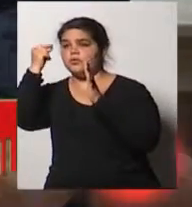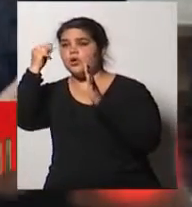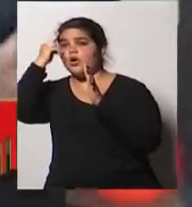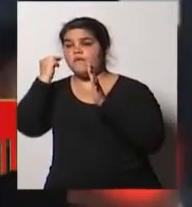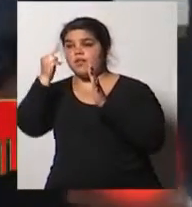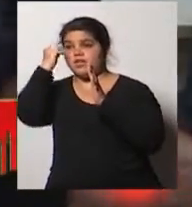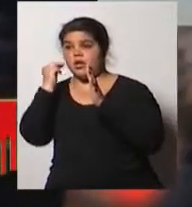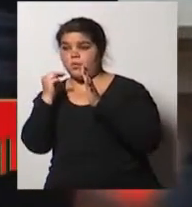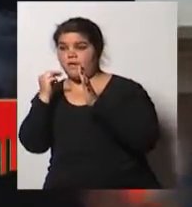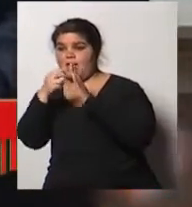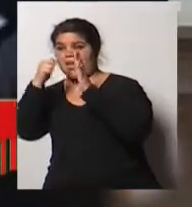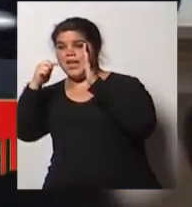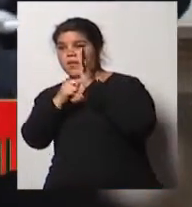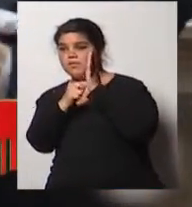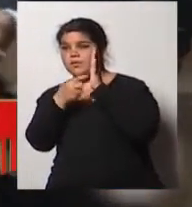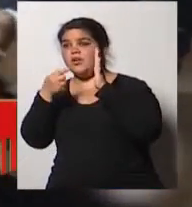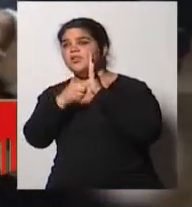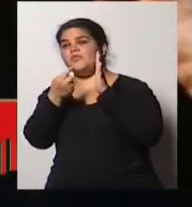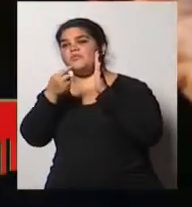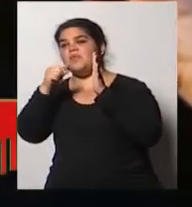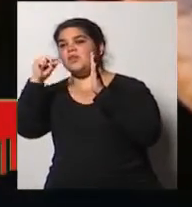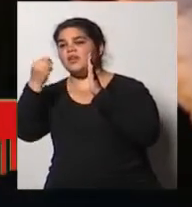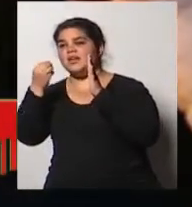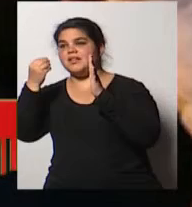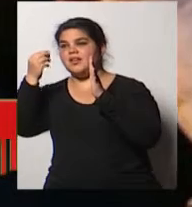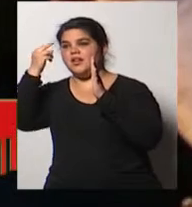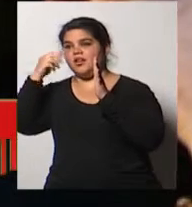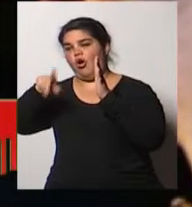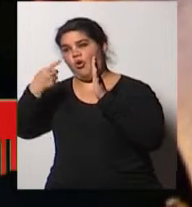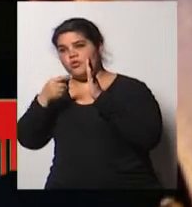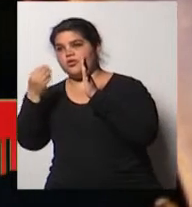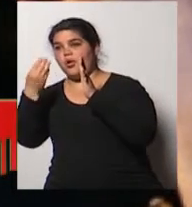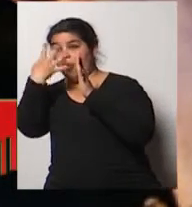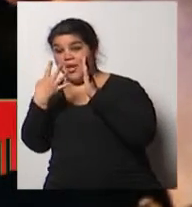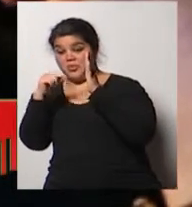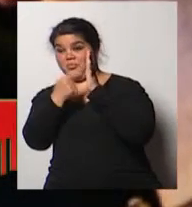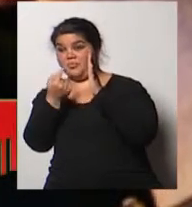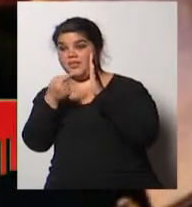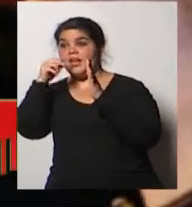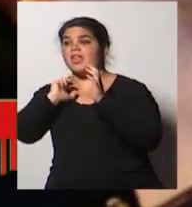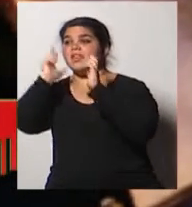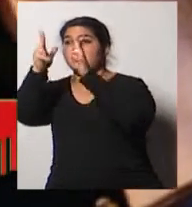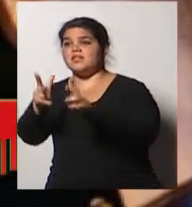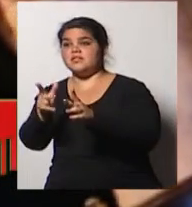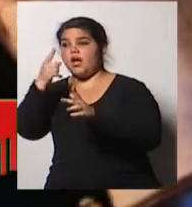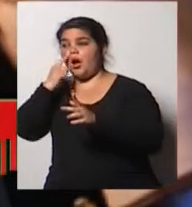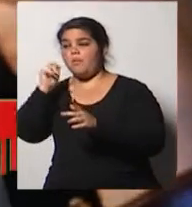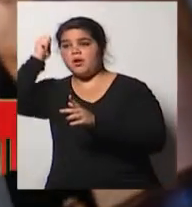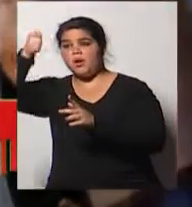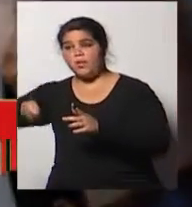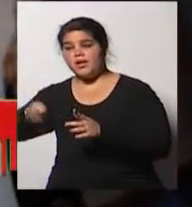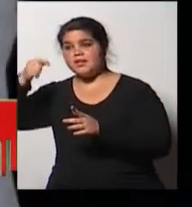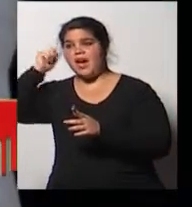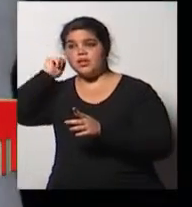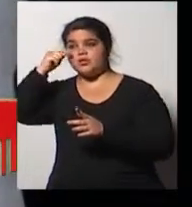99, inciso 4 de la Constitución, que establece que a los 75 años los jueces tienen que dejar sus cargos